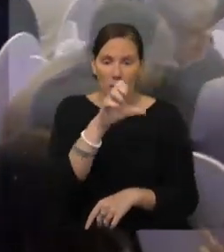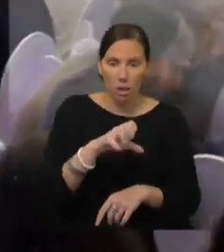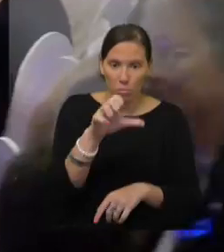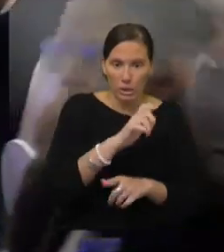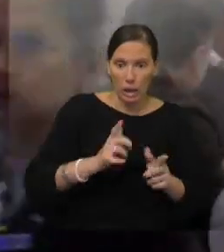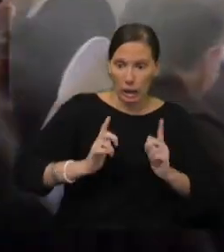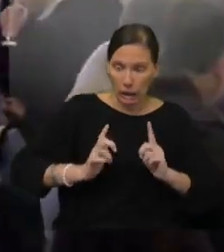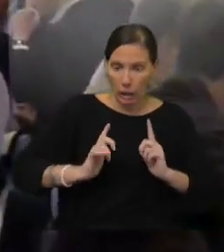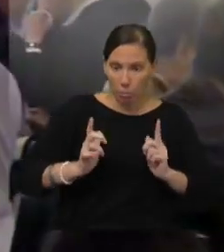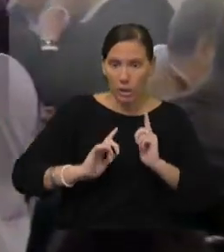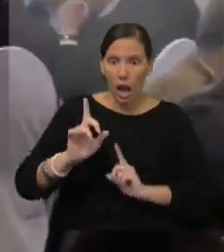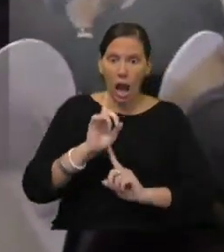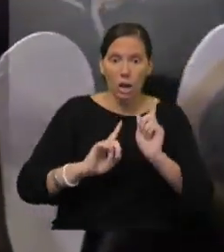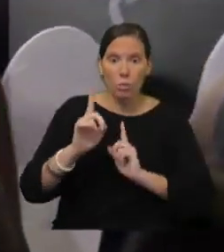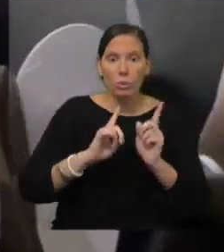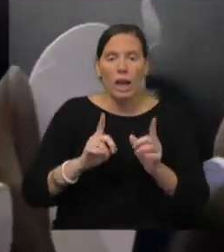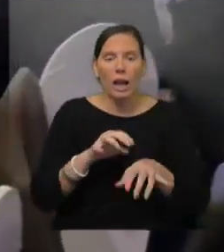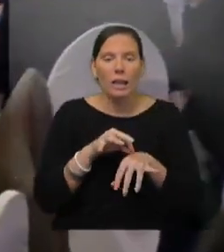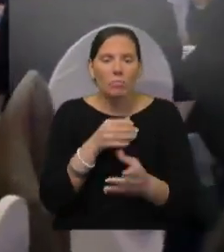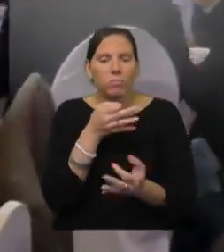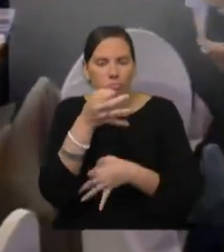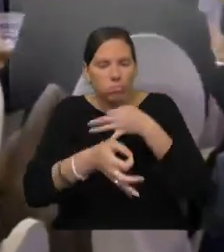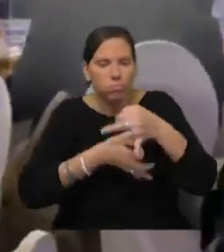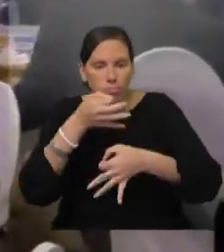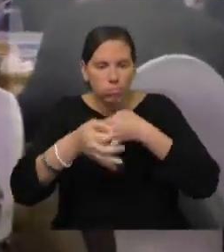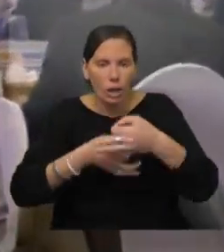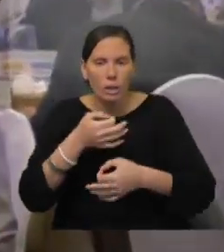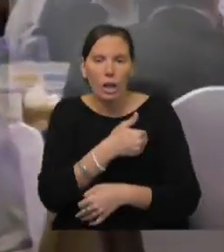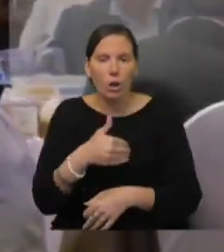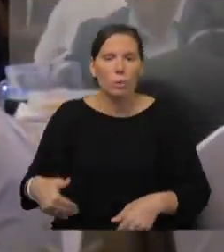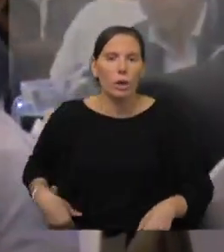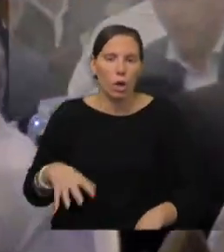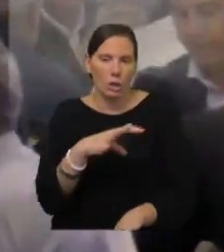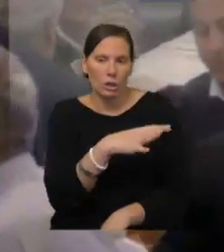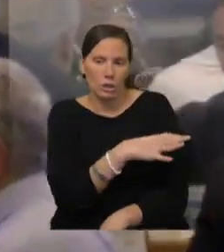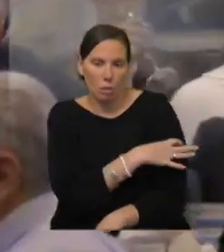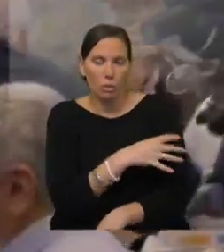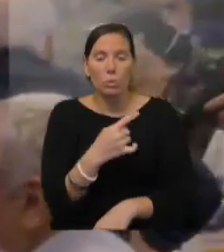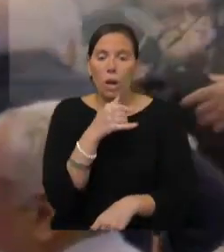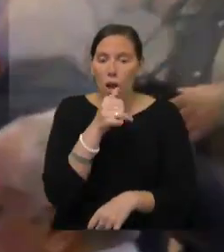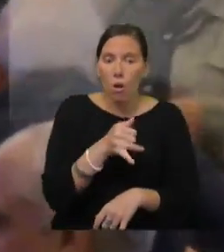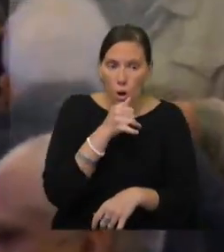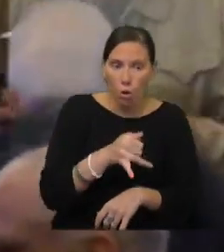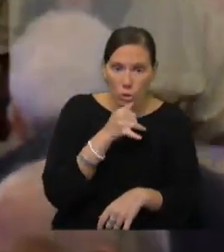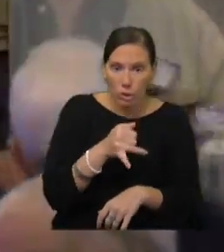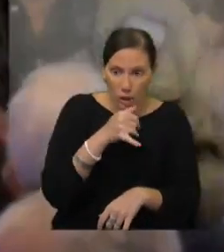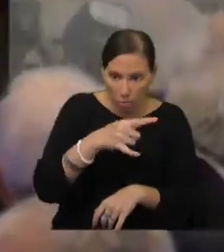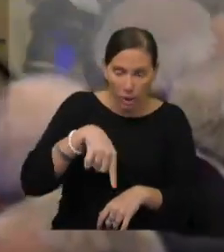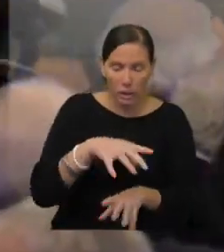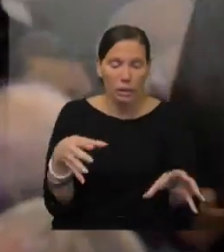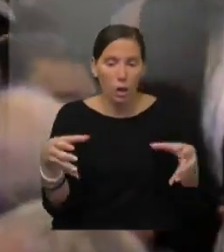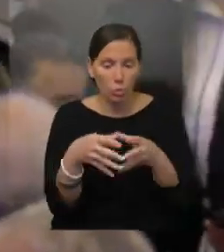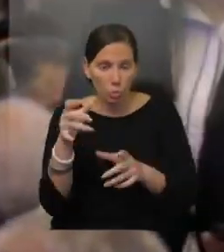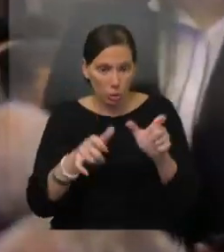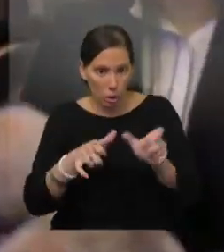lo que se espera sean algunos lineamientos del gobierno de yamandu Ori cará el candidato eh Para justamente este público en